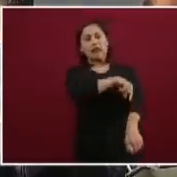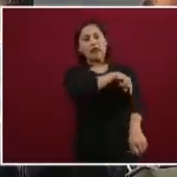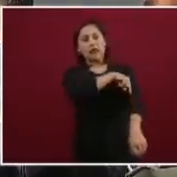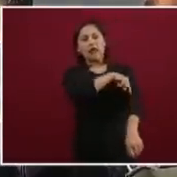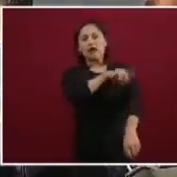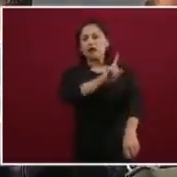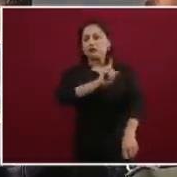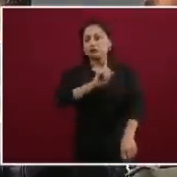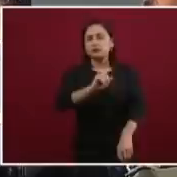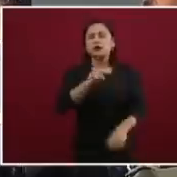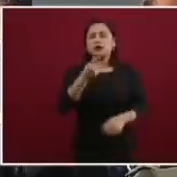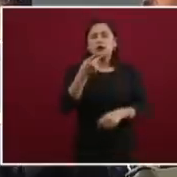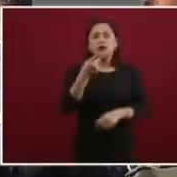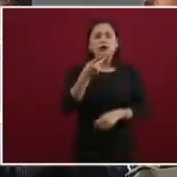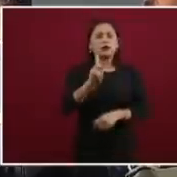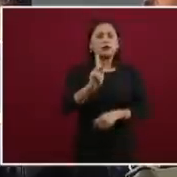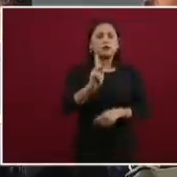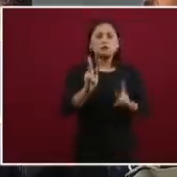tratar